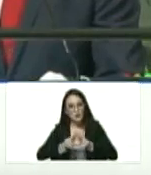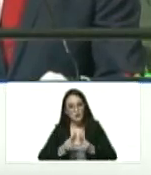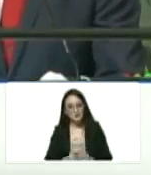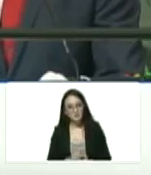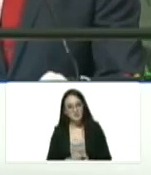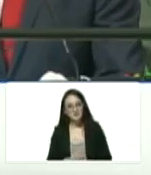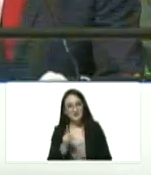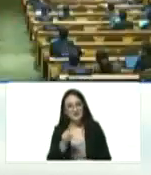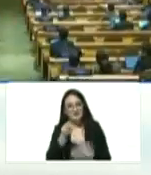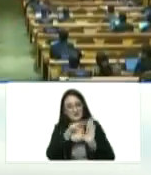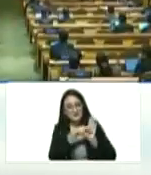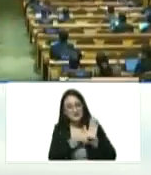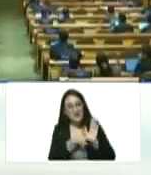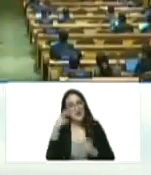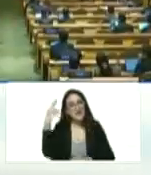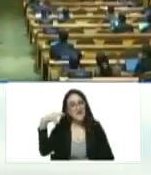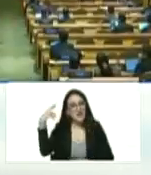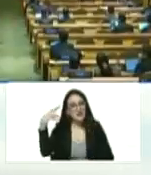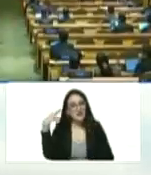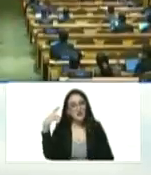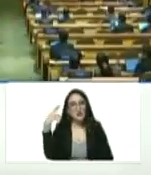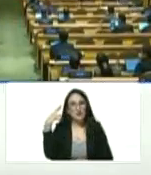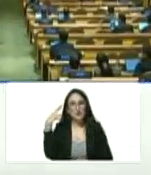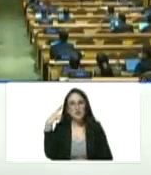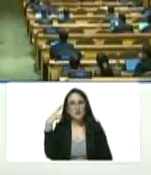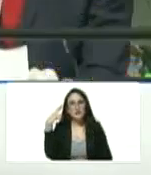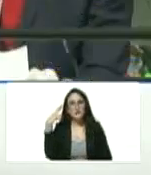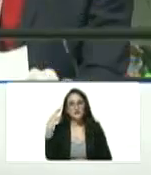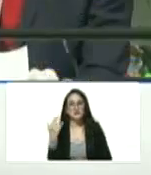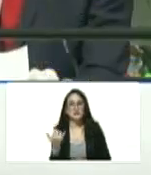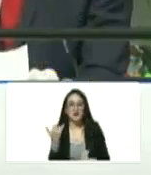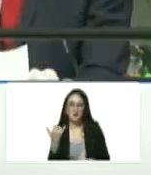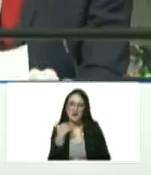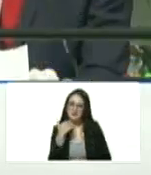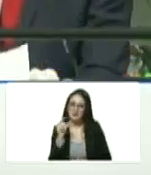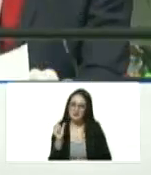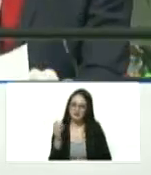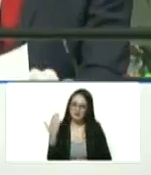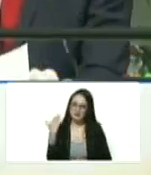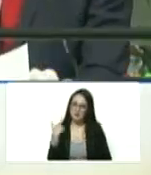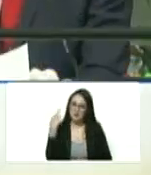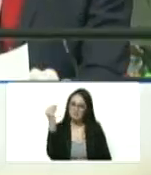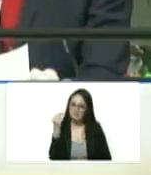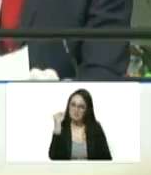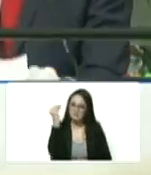Un conjunto de reflexiones que nos hacíamos en estos días